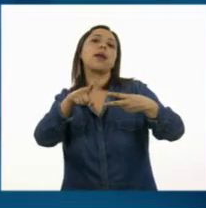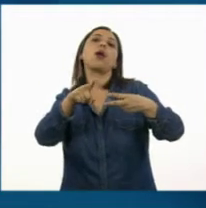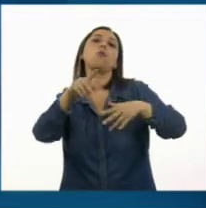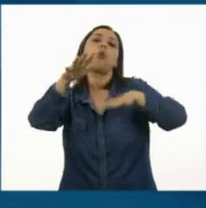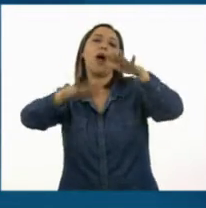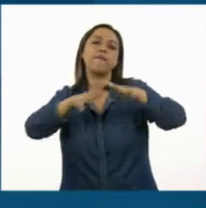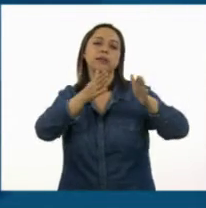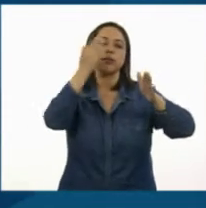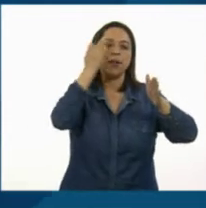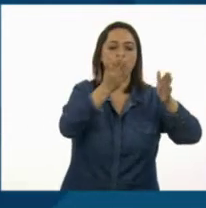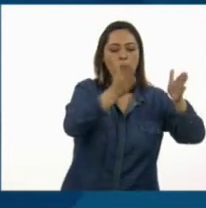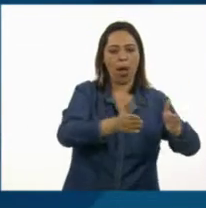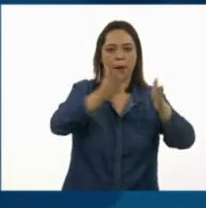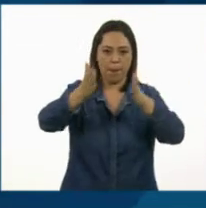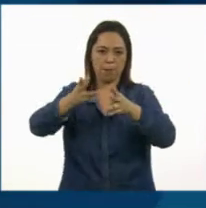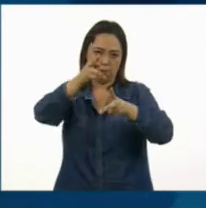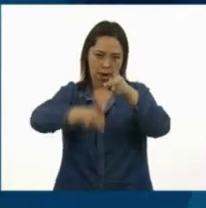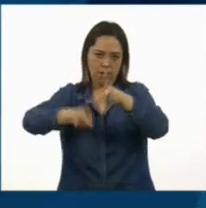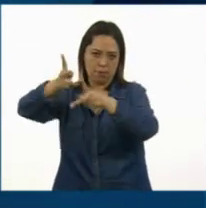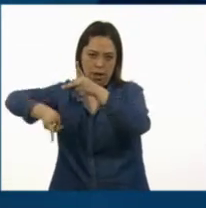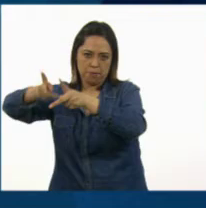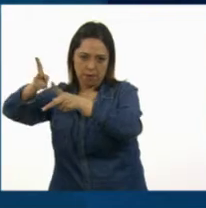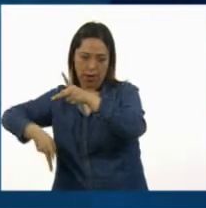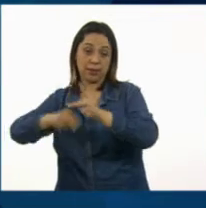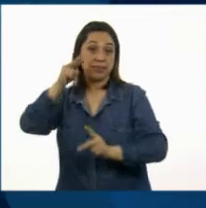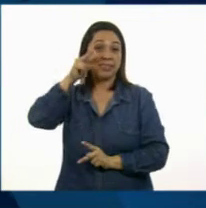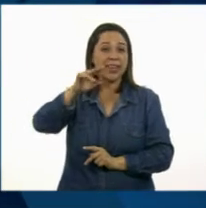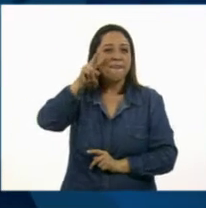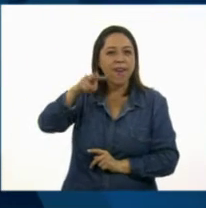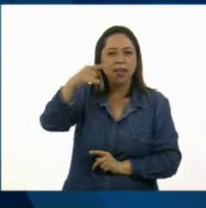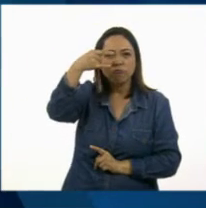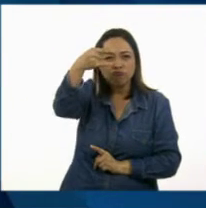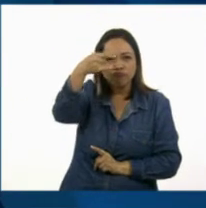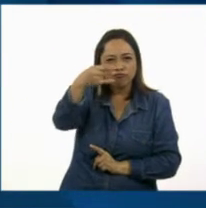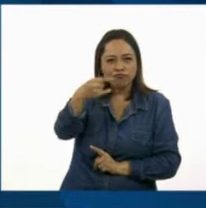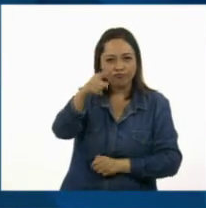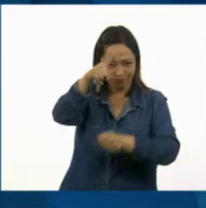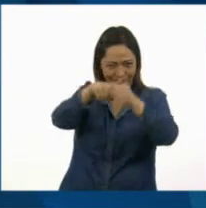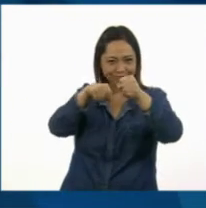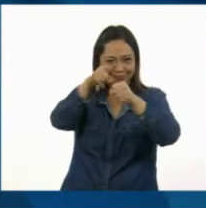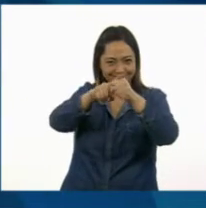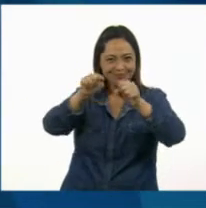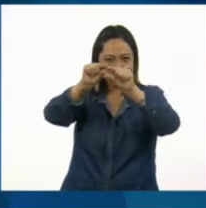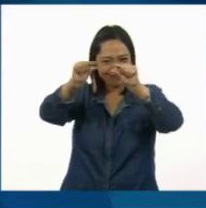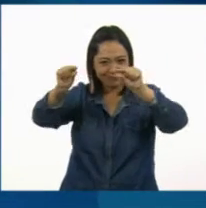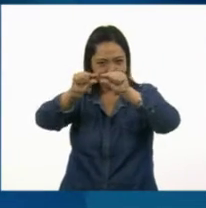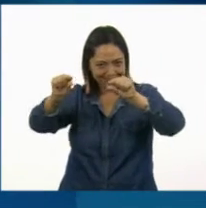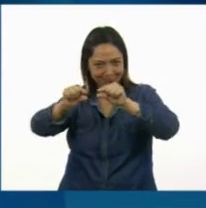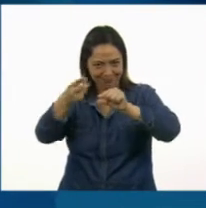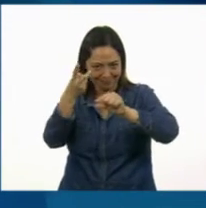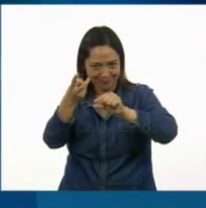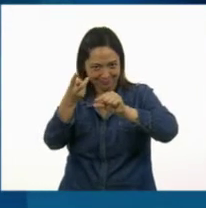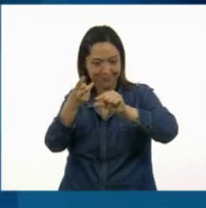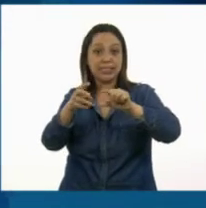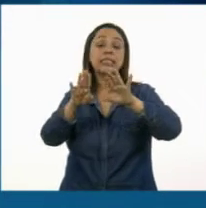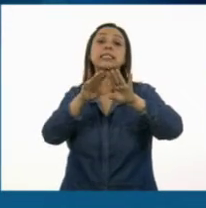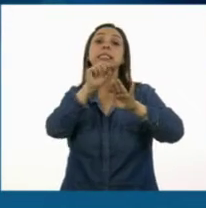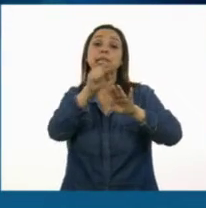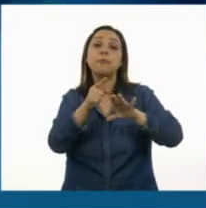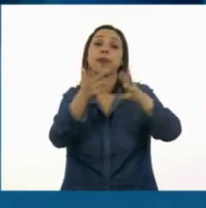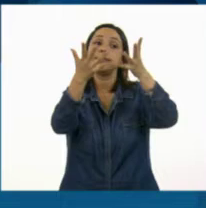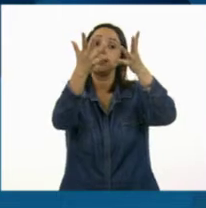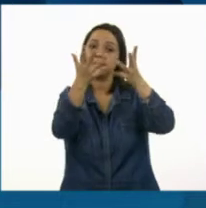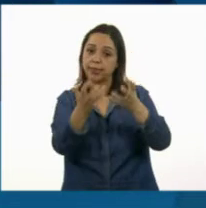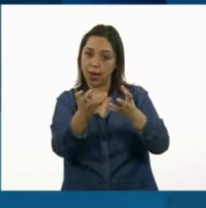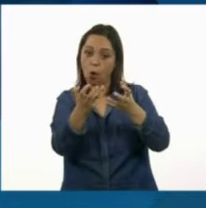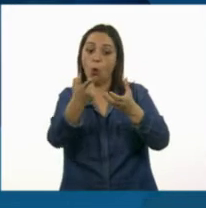Ahí están las acotaciones en su libro, en la parte de abajo. Perfecto. Muy bien. El clima seco se subdivide